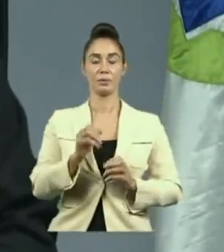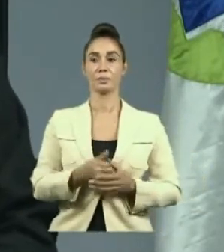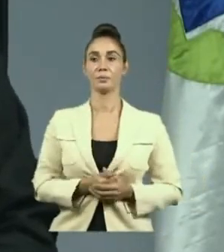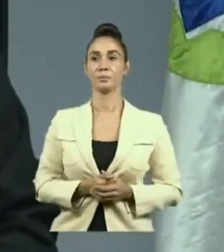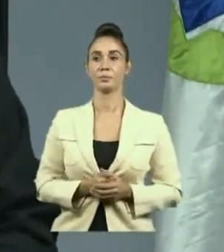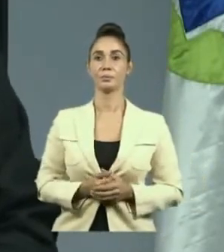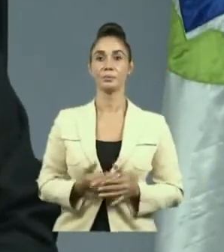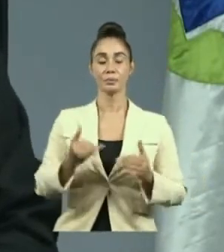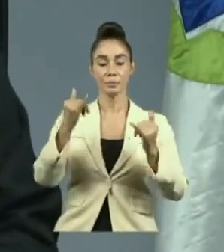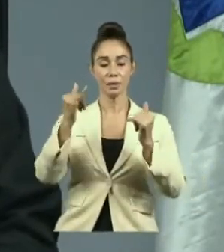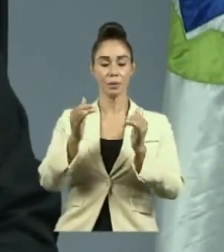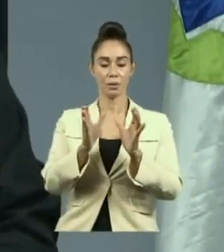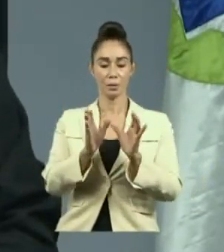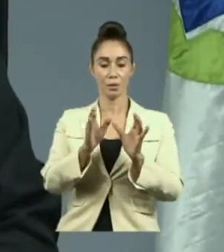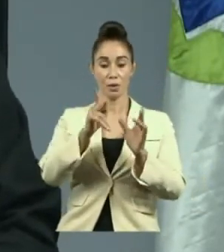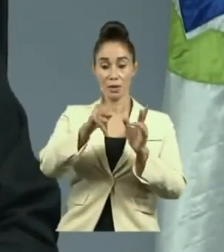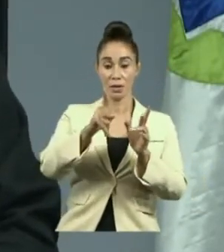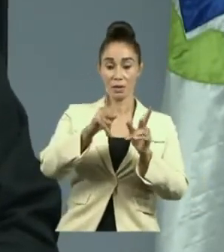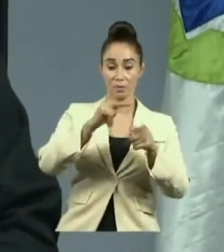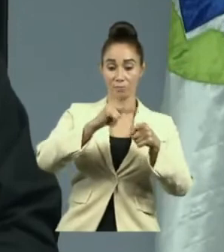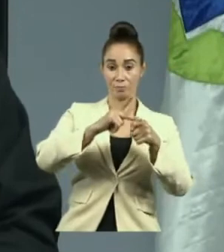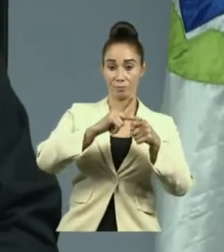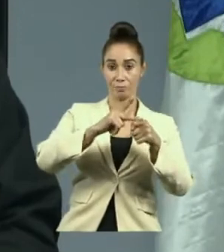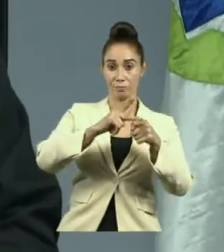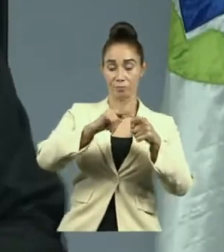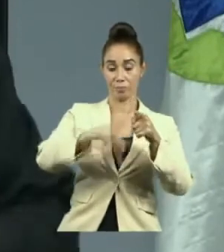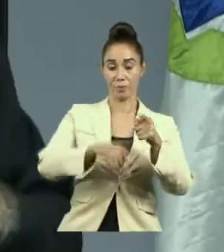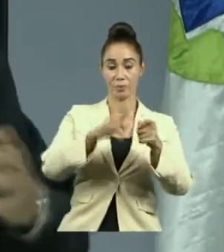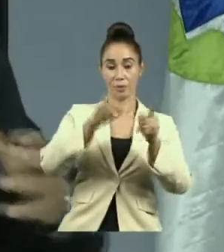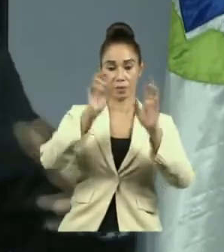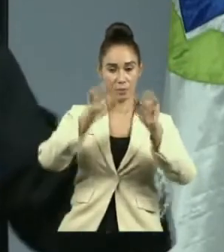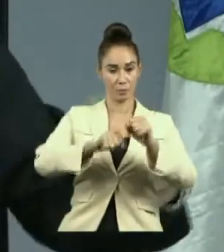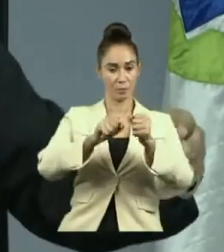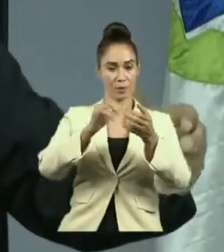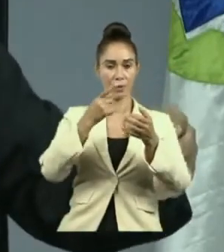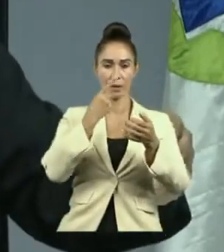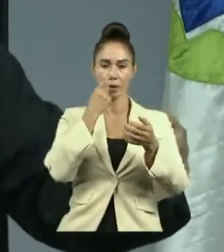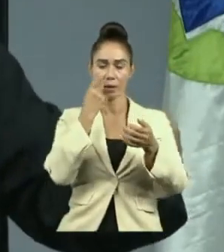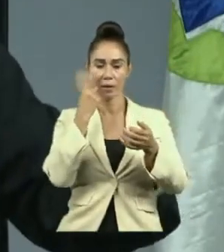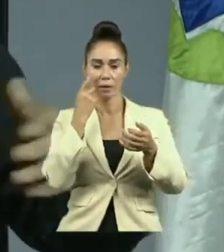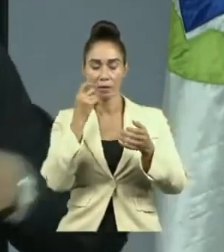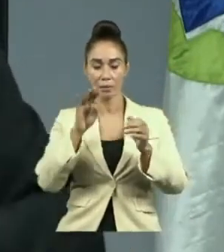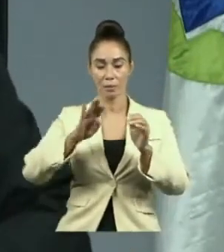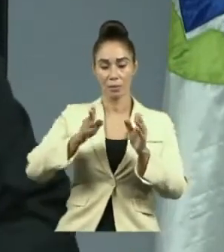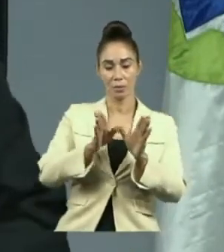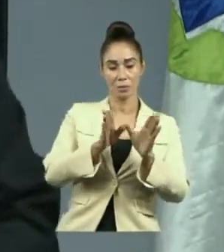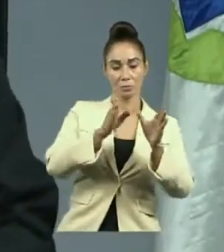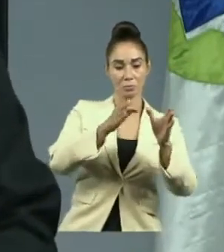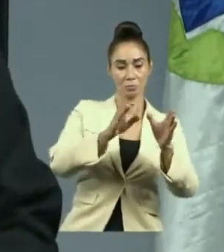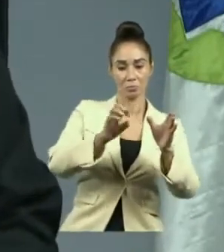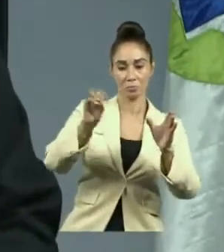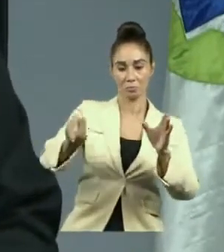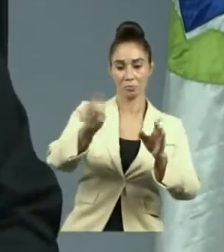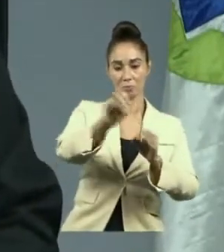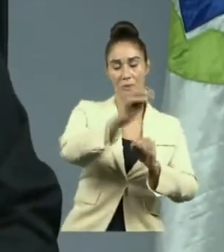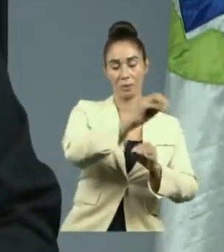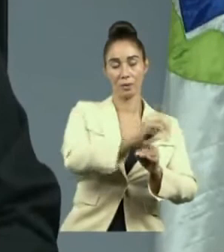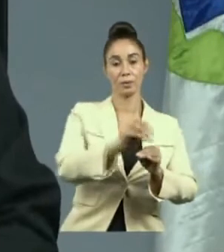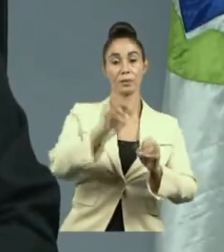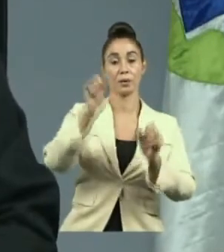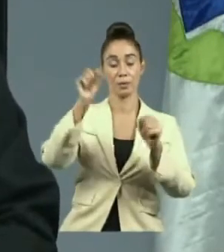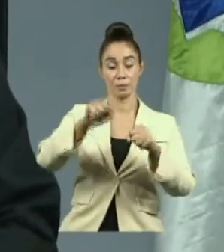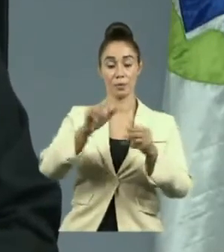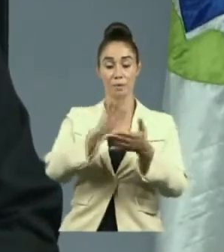dividiendo ese personal con fines de que todos los equipos que he dicho anteriormente simultáneamente